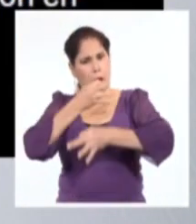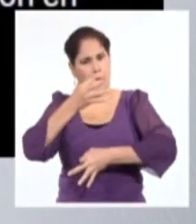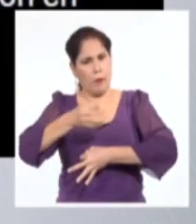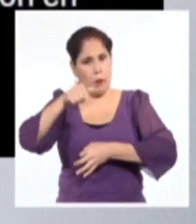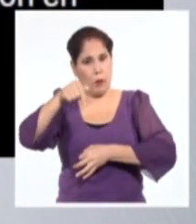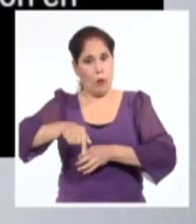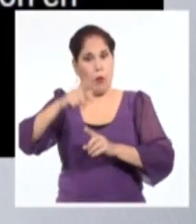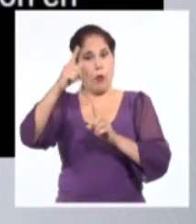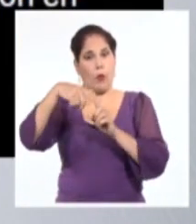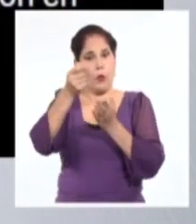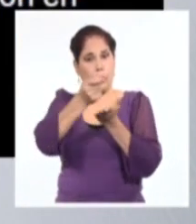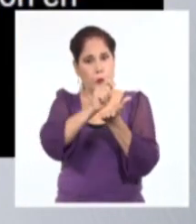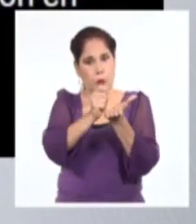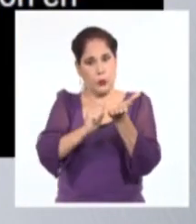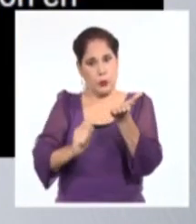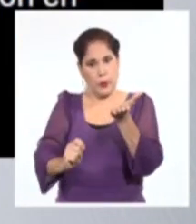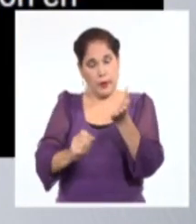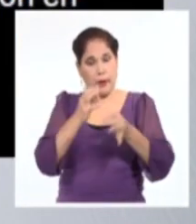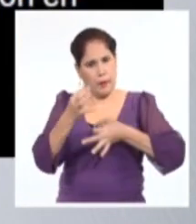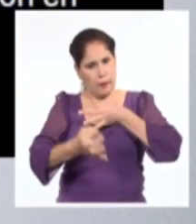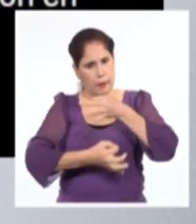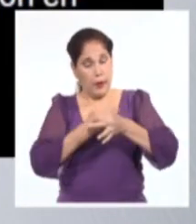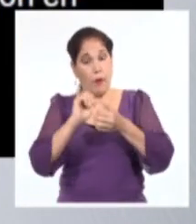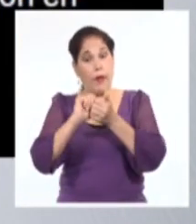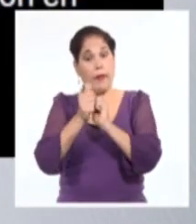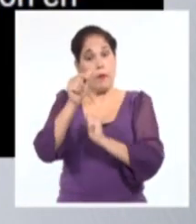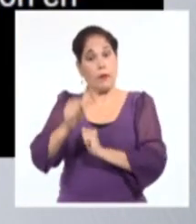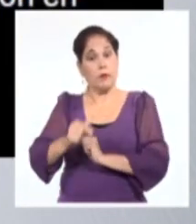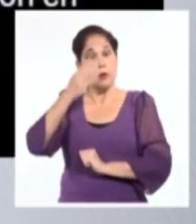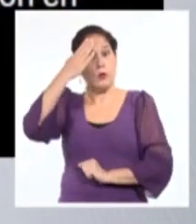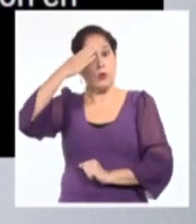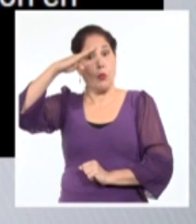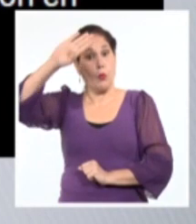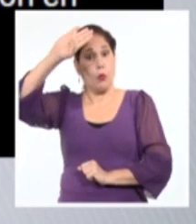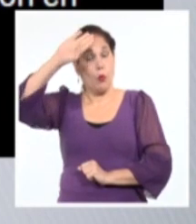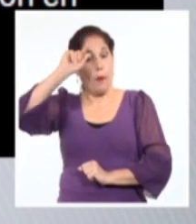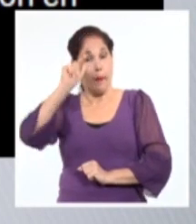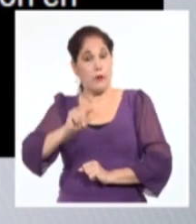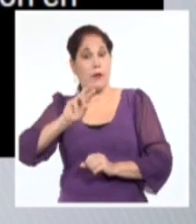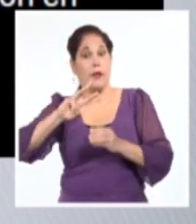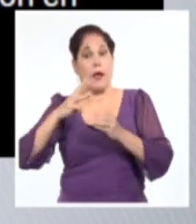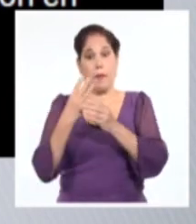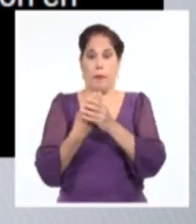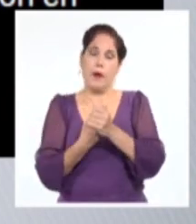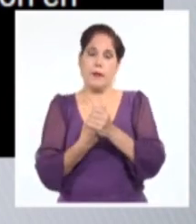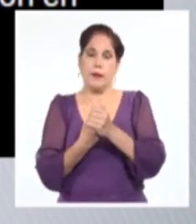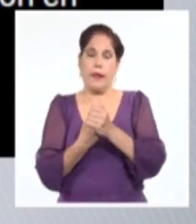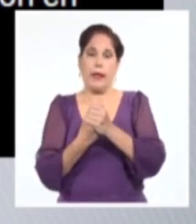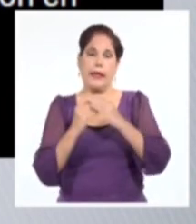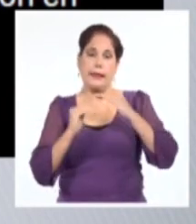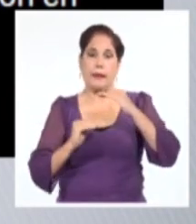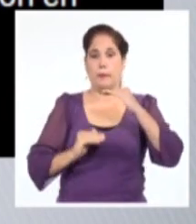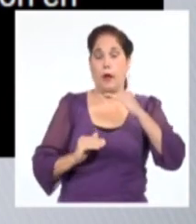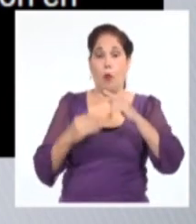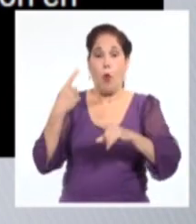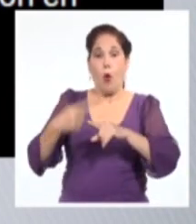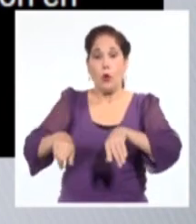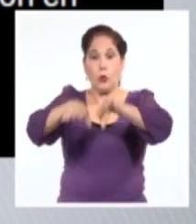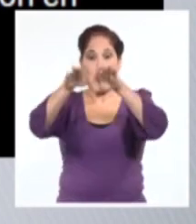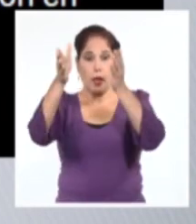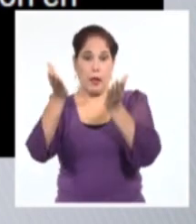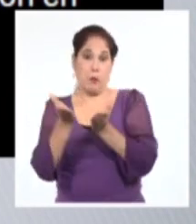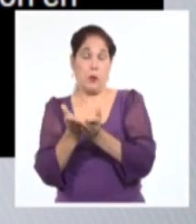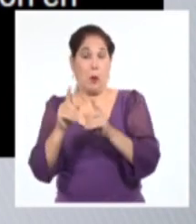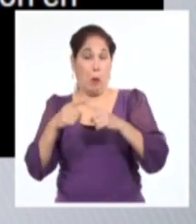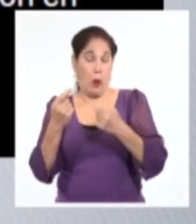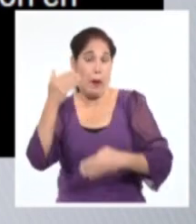cuenta en Twitter, y cito: "Los deportistas cubanos con discapacidad están en desventaja frente al resto del mundo porque